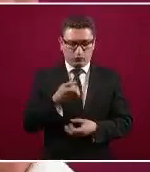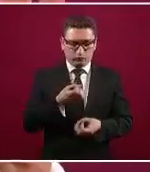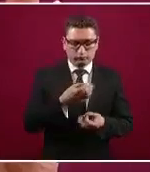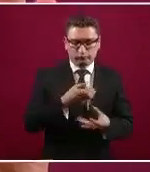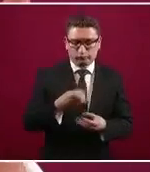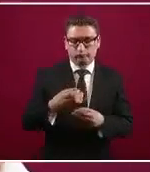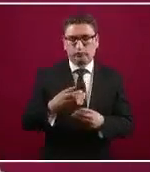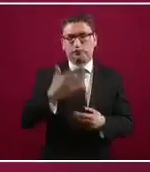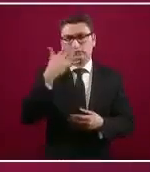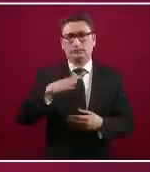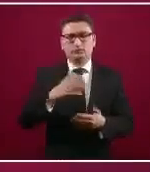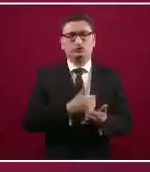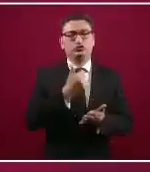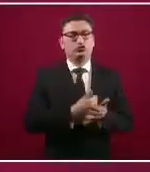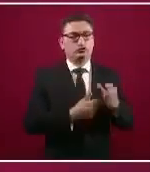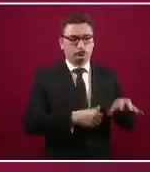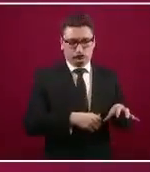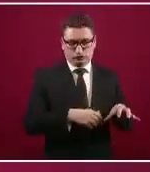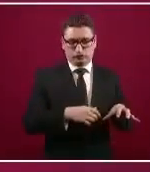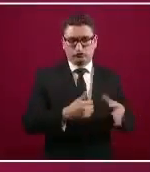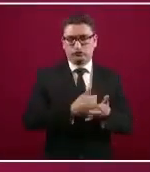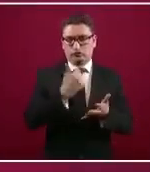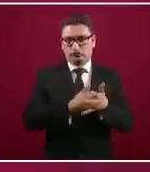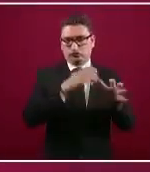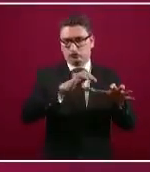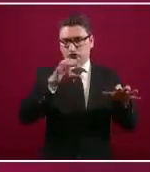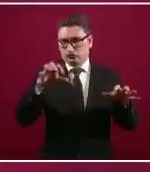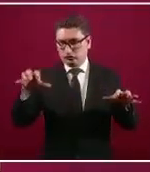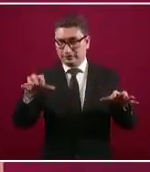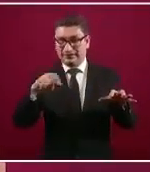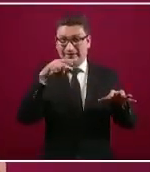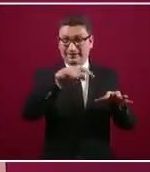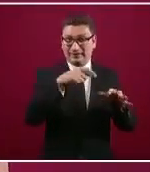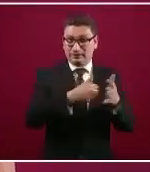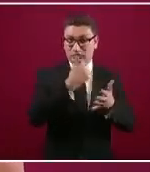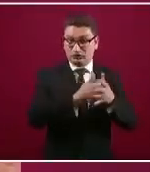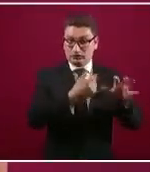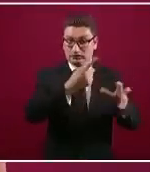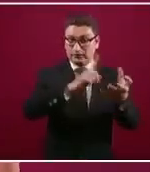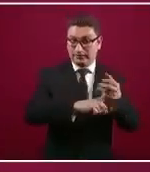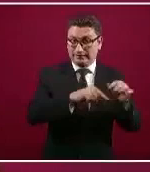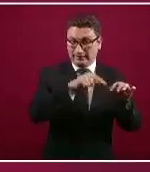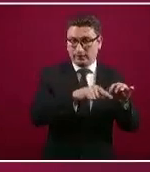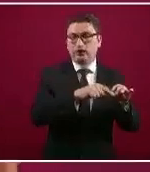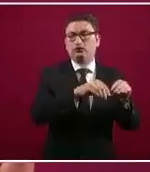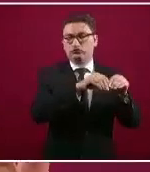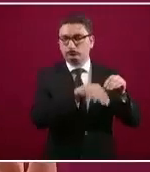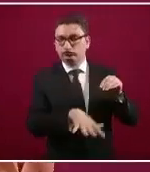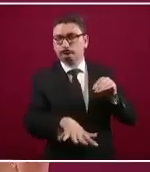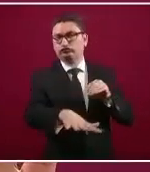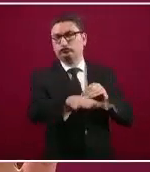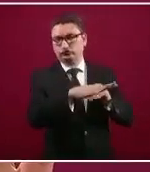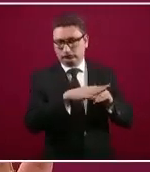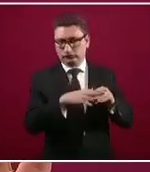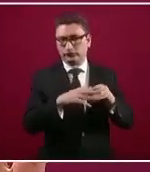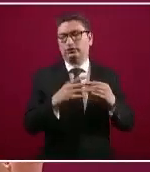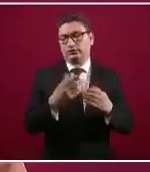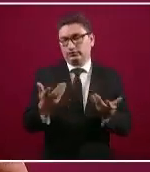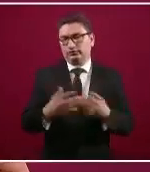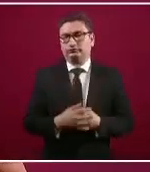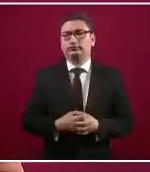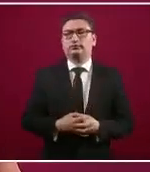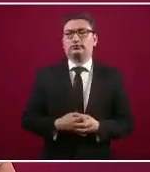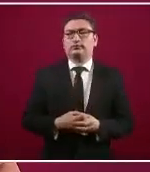bloque a las ciudades y las ciudades, mediante organismos operadores, las distribuye a las ciudades y también